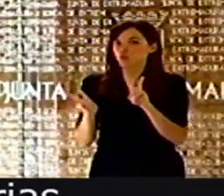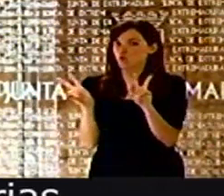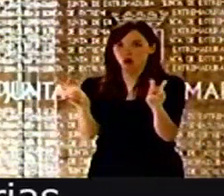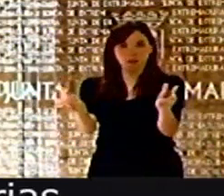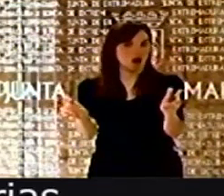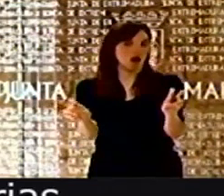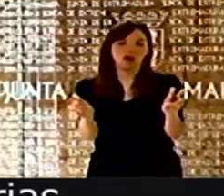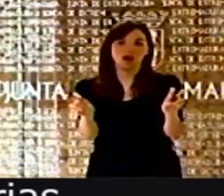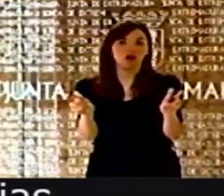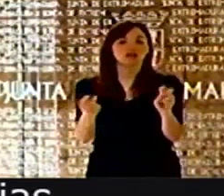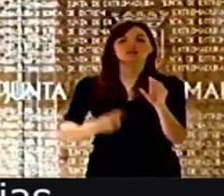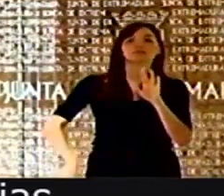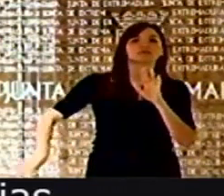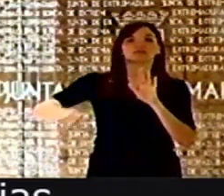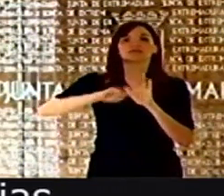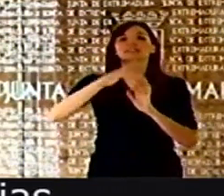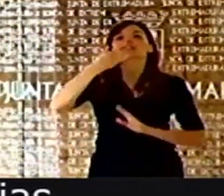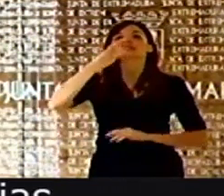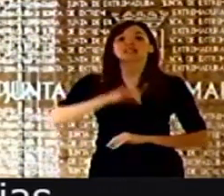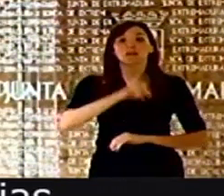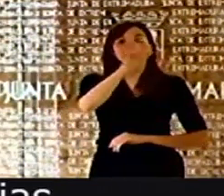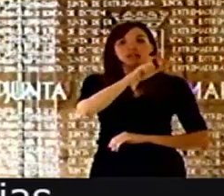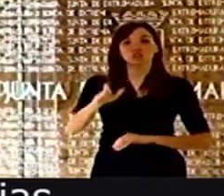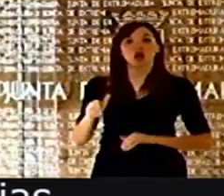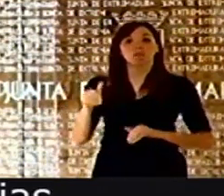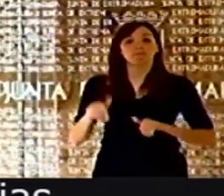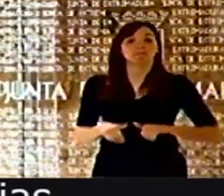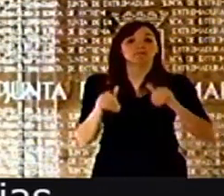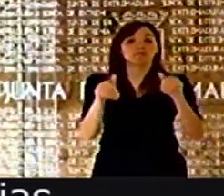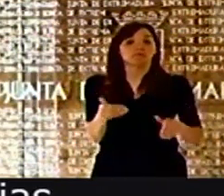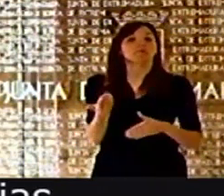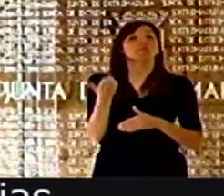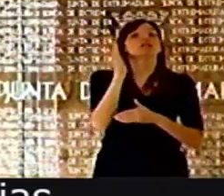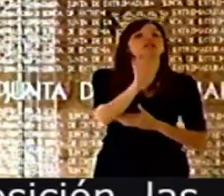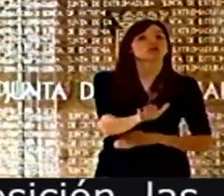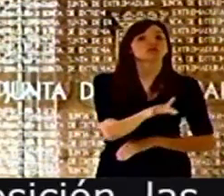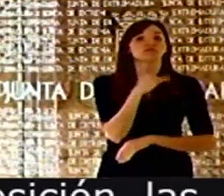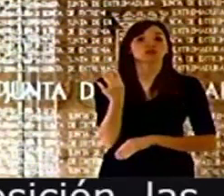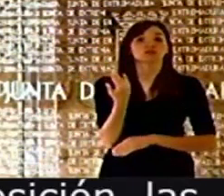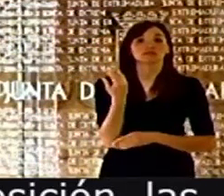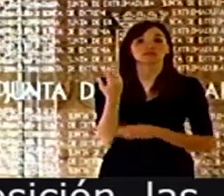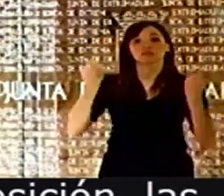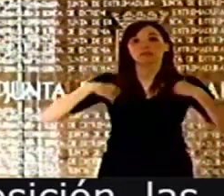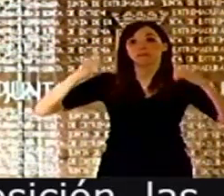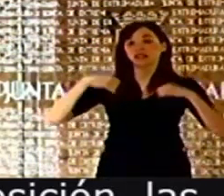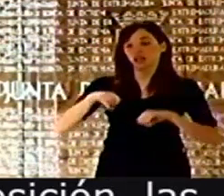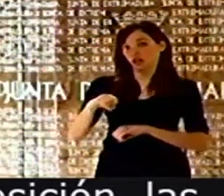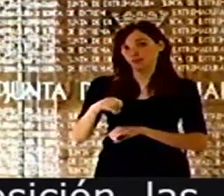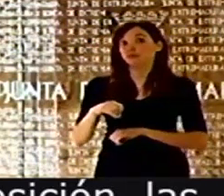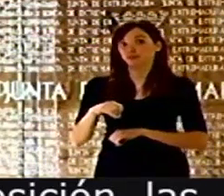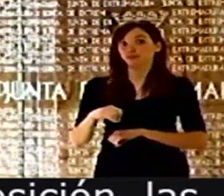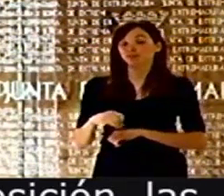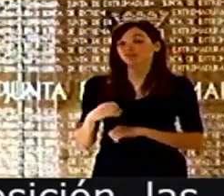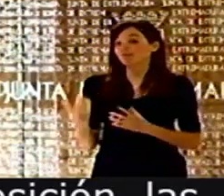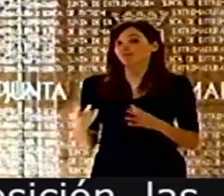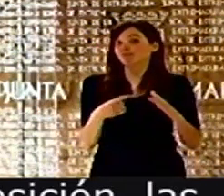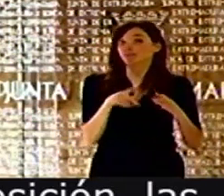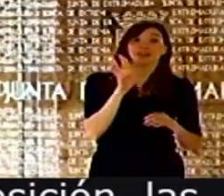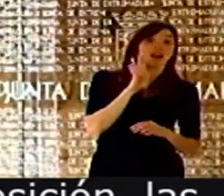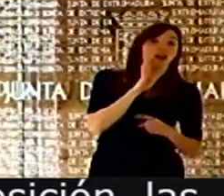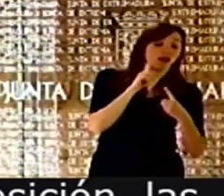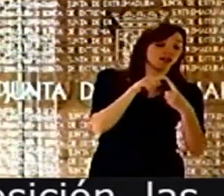y formarán parte de ellas las personas que se presenten a unas oposiciones y no aprueban la parte práctica, por lo que no entrarían en las